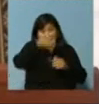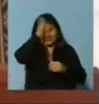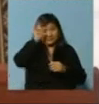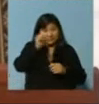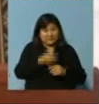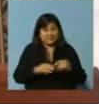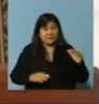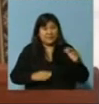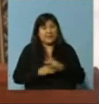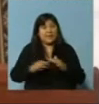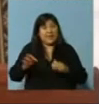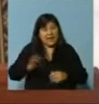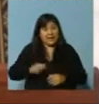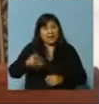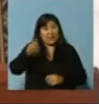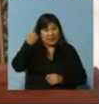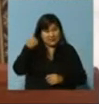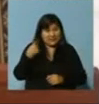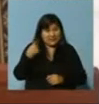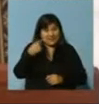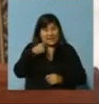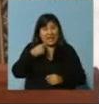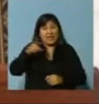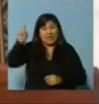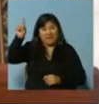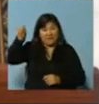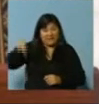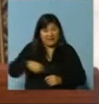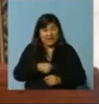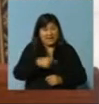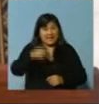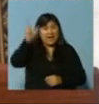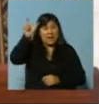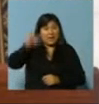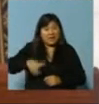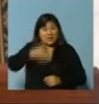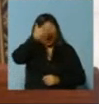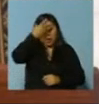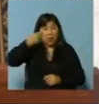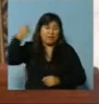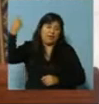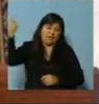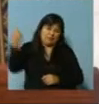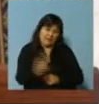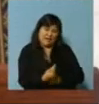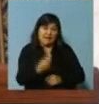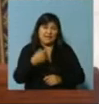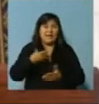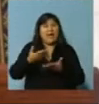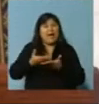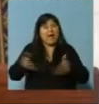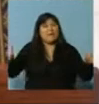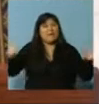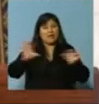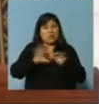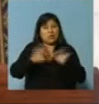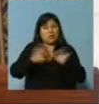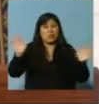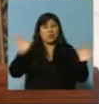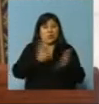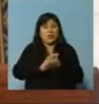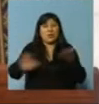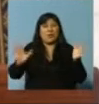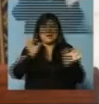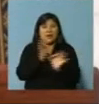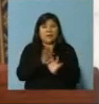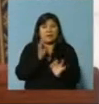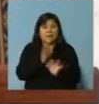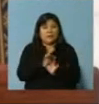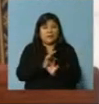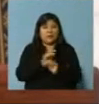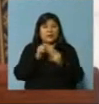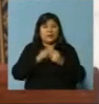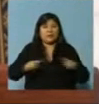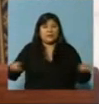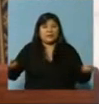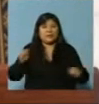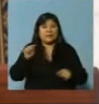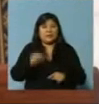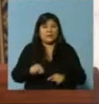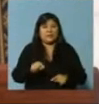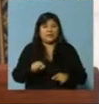venía el gobernador a inaugurar una escuela tan ansiada para los cienegueños como la escuela